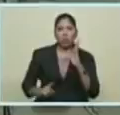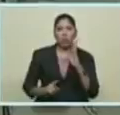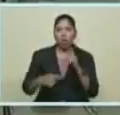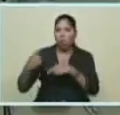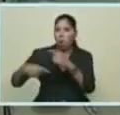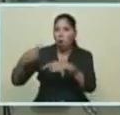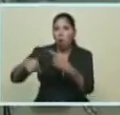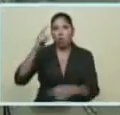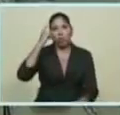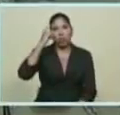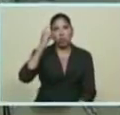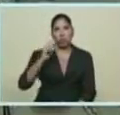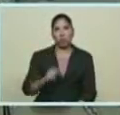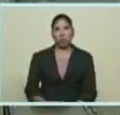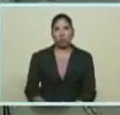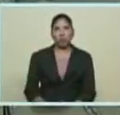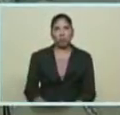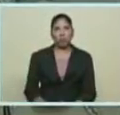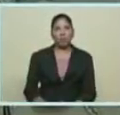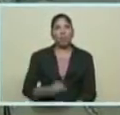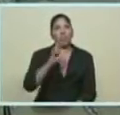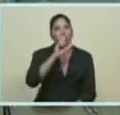diaria, los